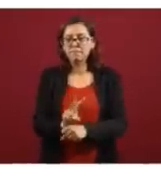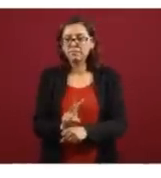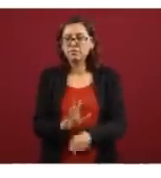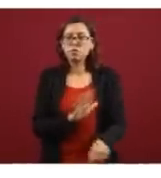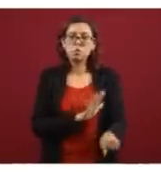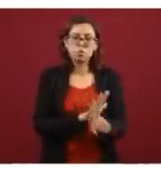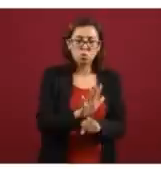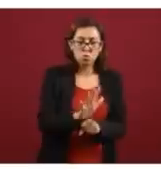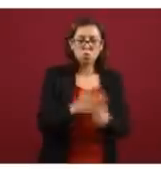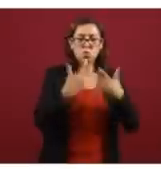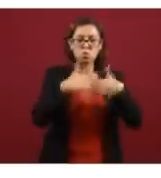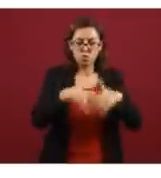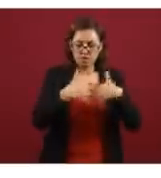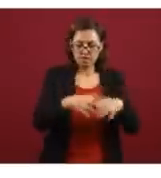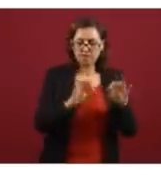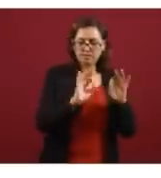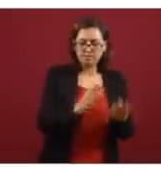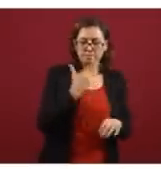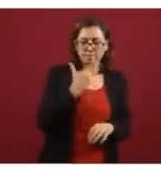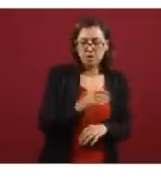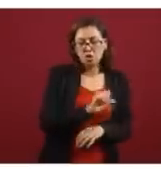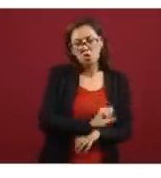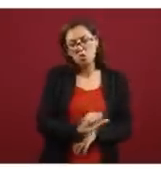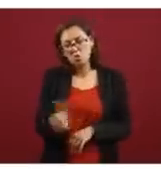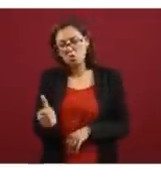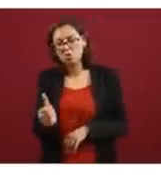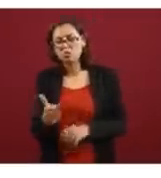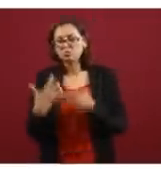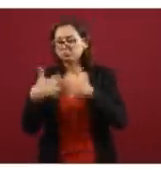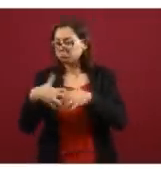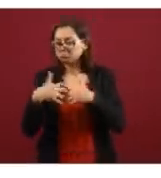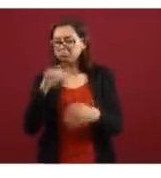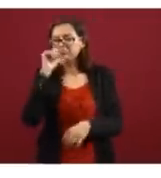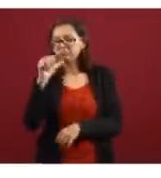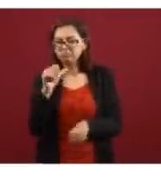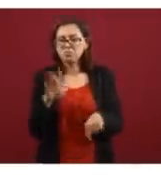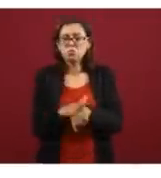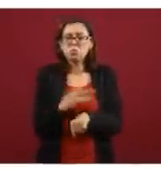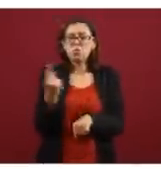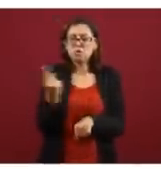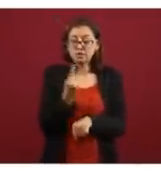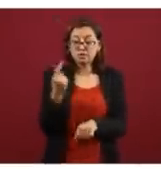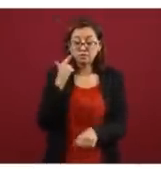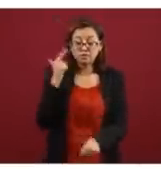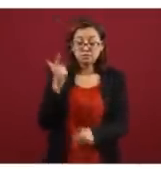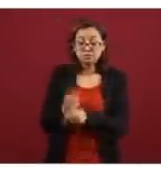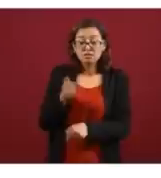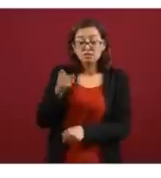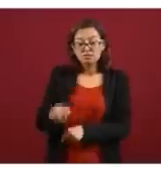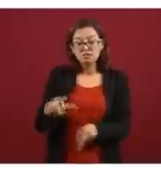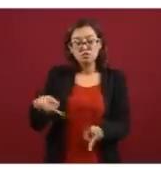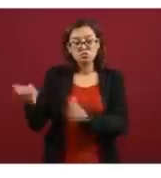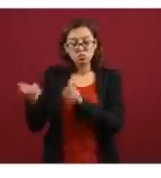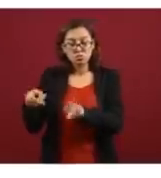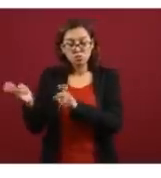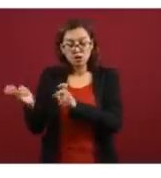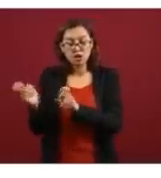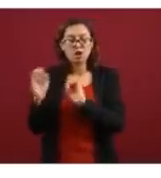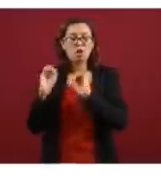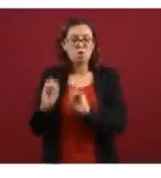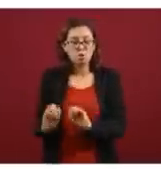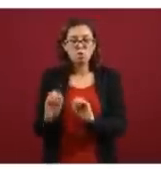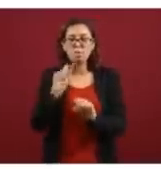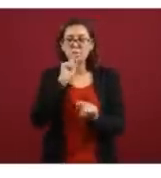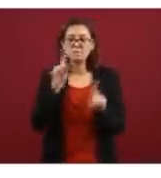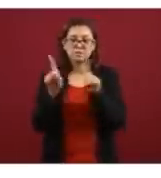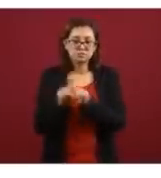están operando, por qué causas se han parado, si es una toma clandestina, si es que cumplieron su